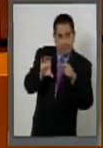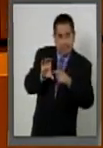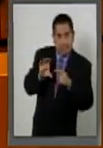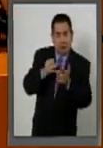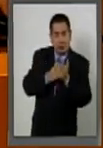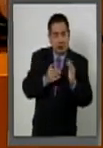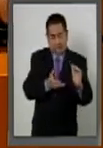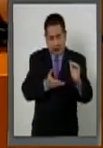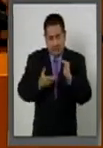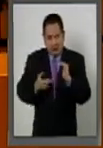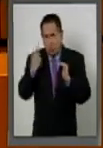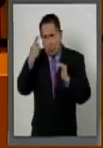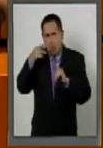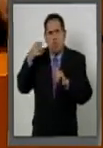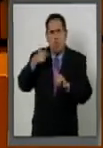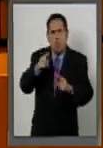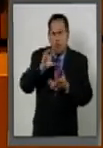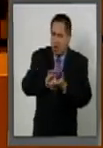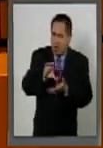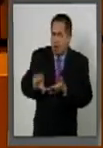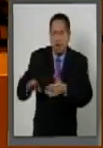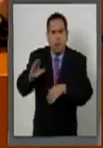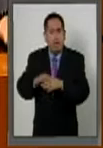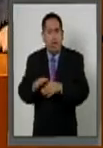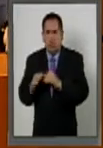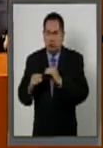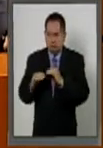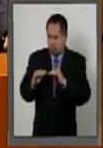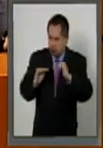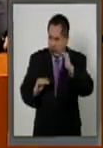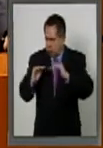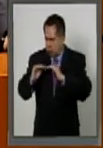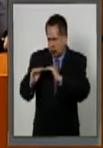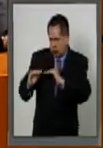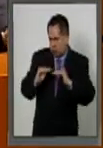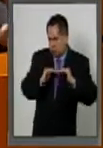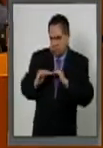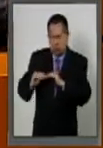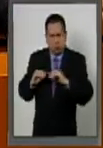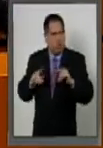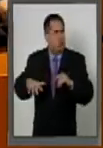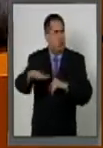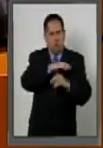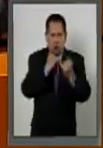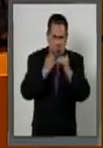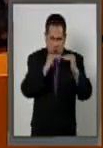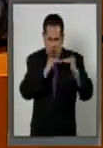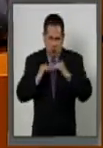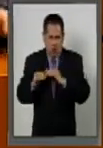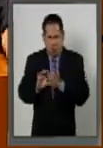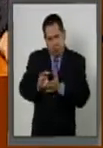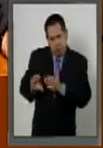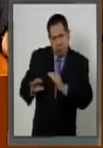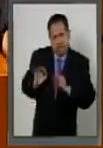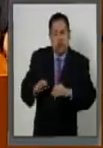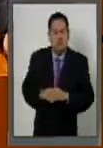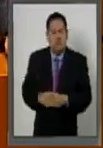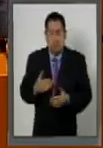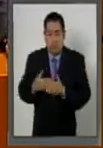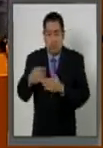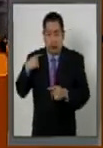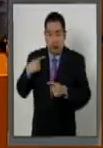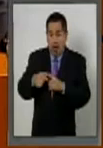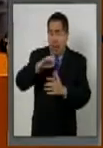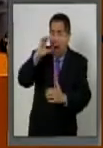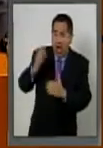tenían el objetivo de buscar un mayor equilibrio entre las regiones del país hay que decirlo ahora que está terminando